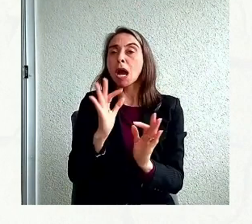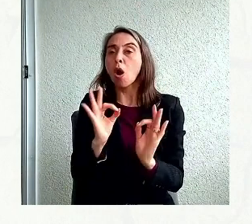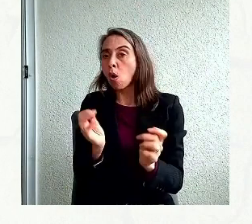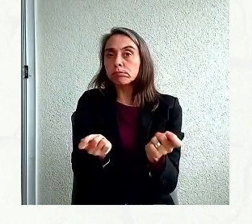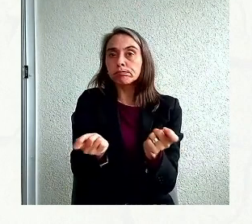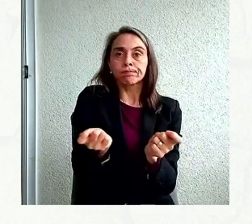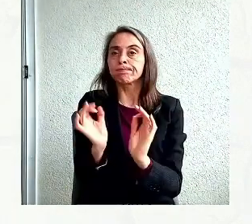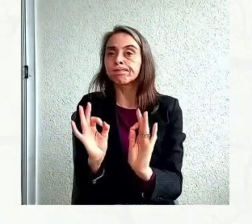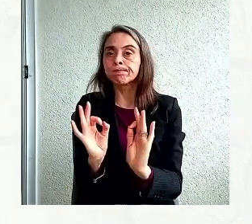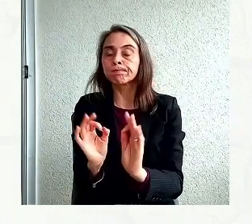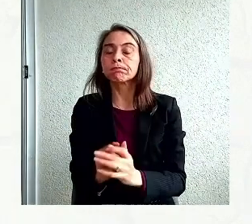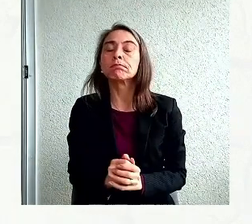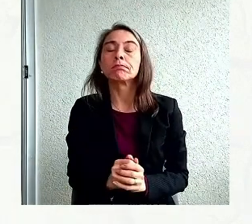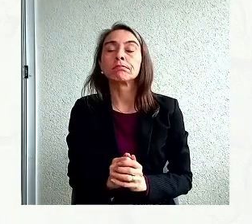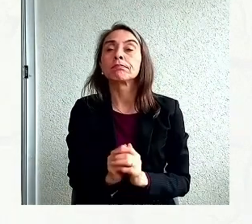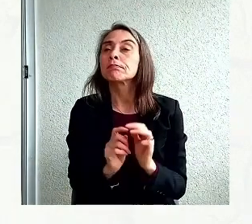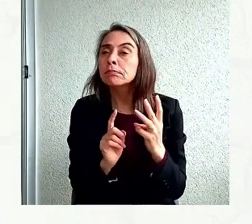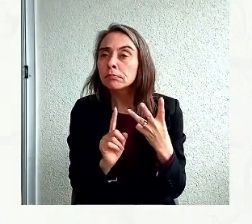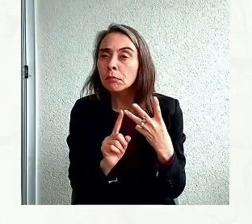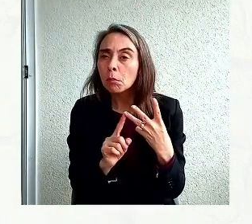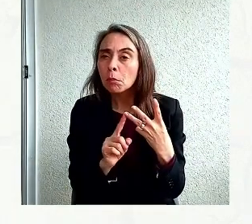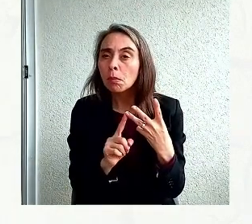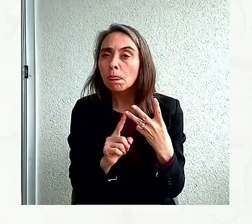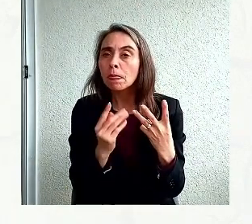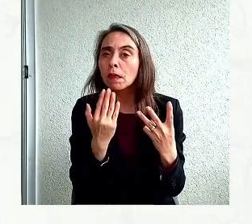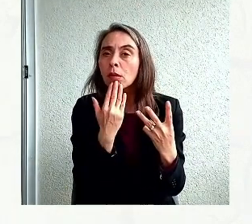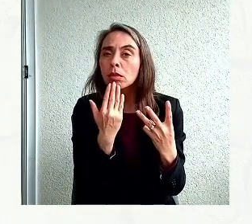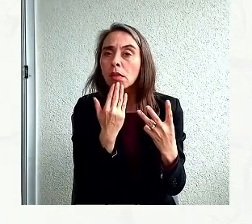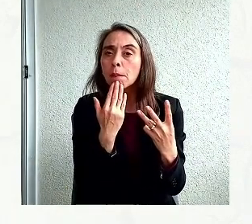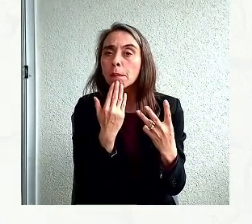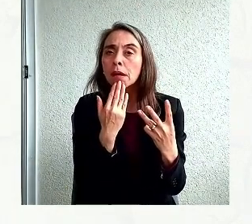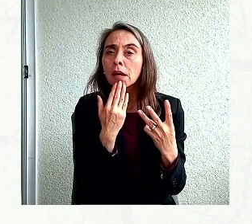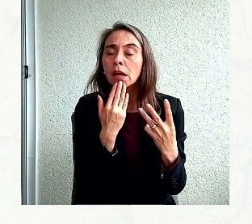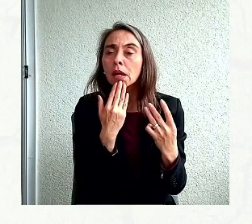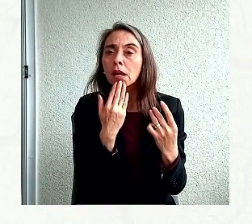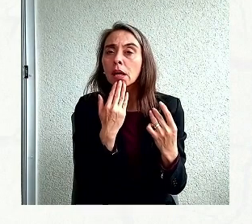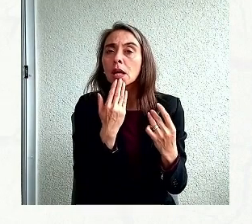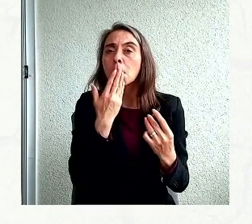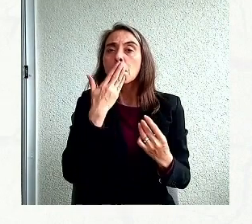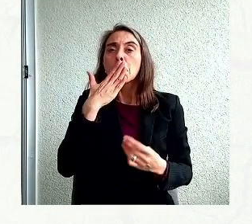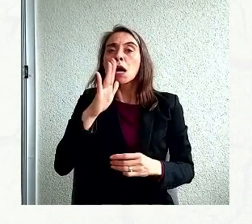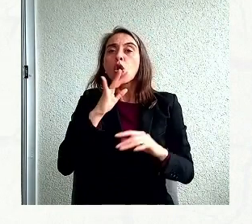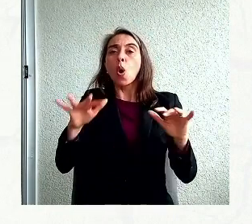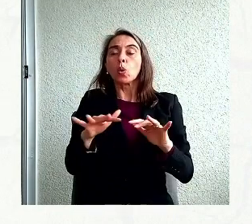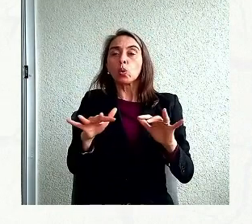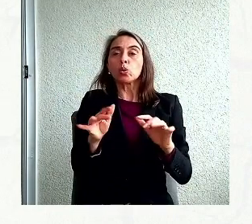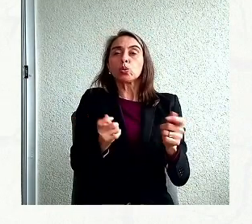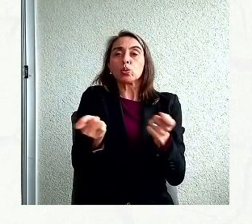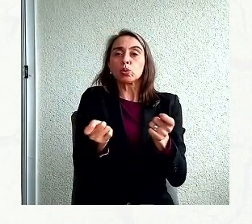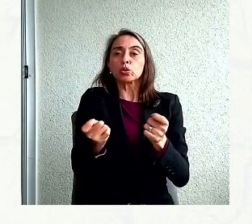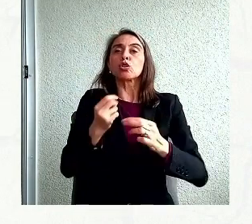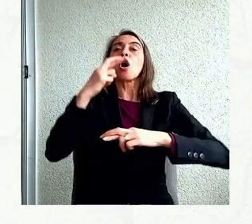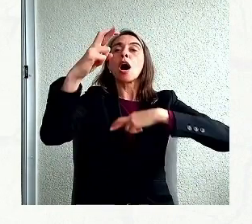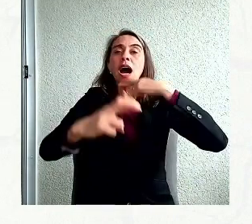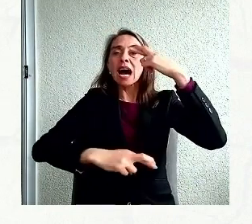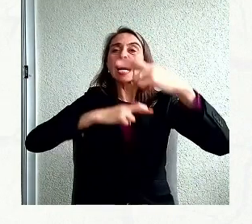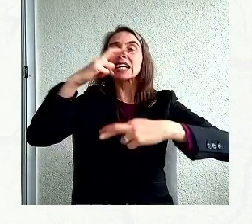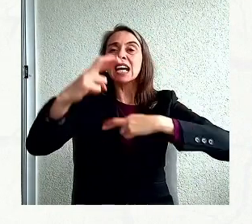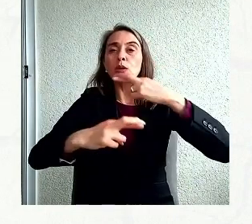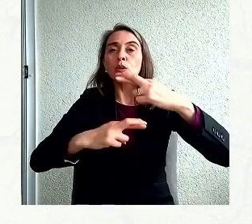Y también mejorar la eficiencia y la renovabilidad de la producción